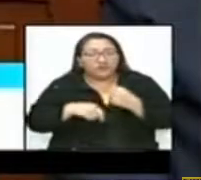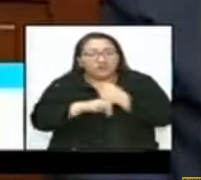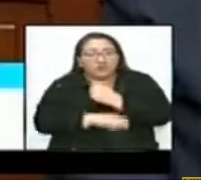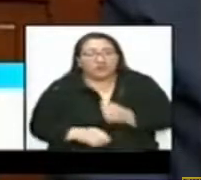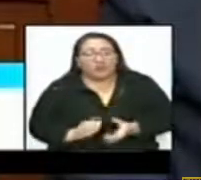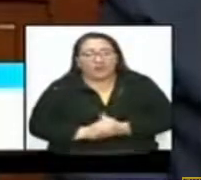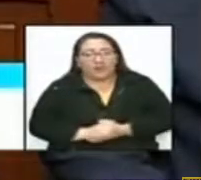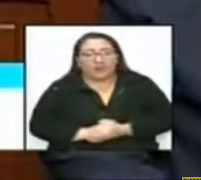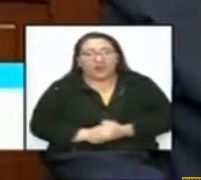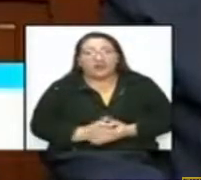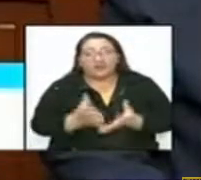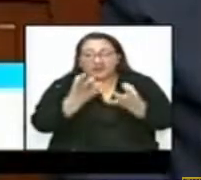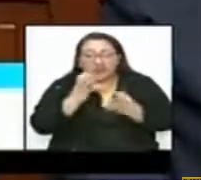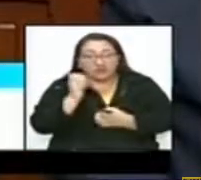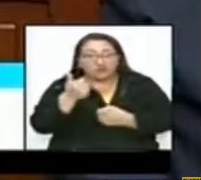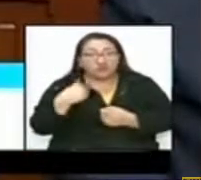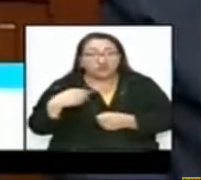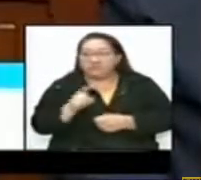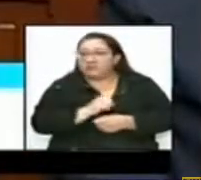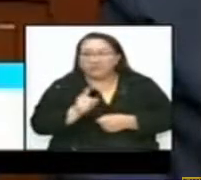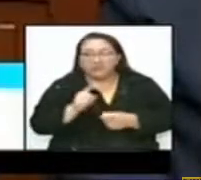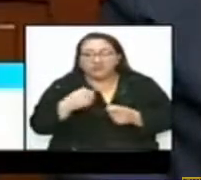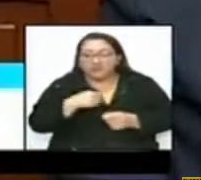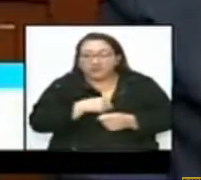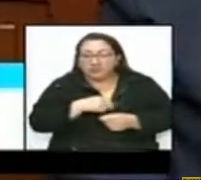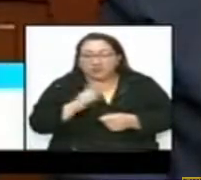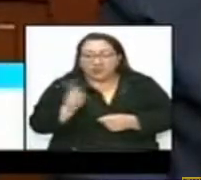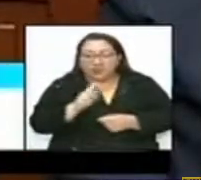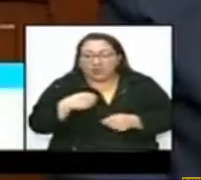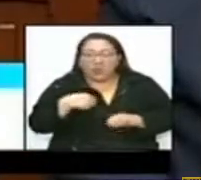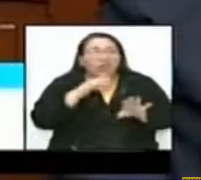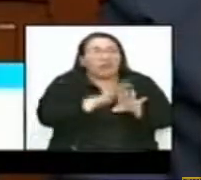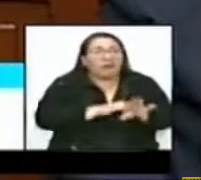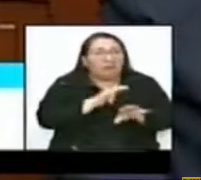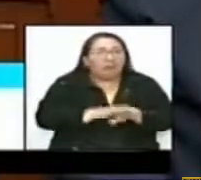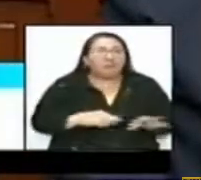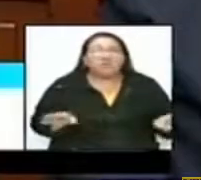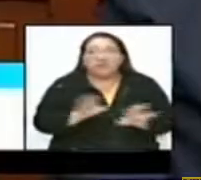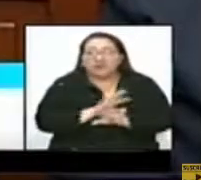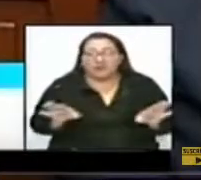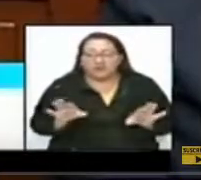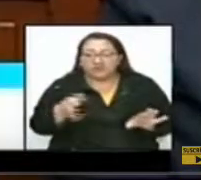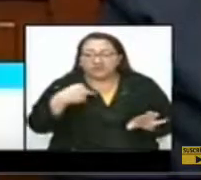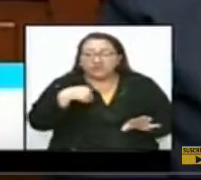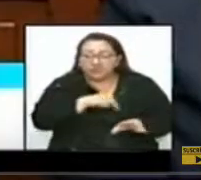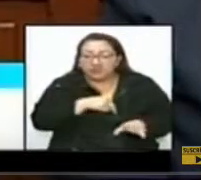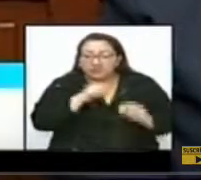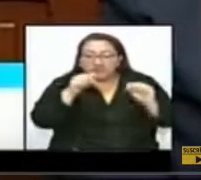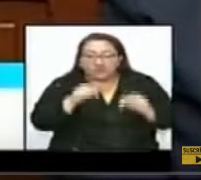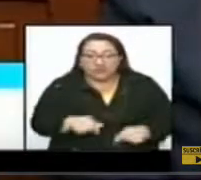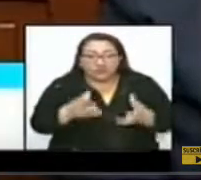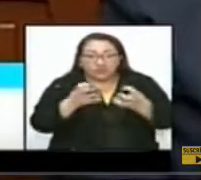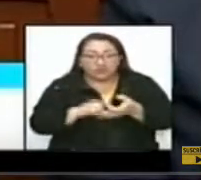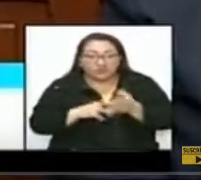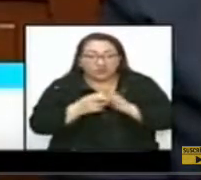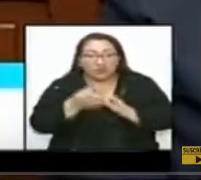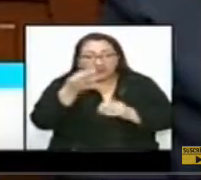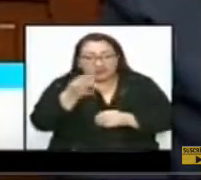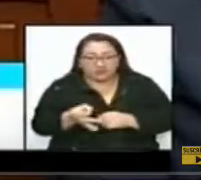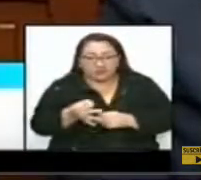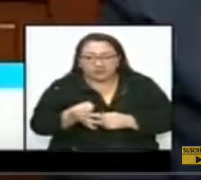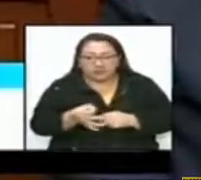creemos que no y nosotros no estamos para blindar a nadie nosotros acá lo que queremos es que las cosas